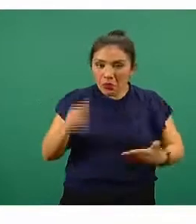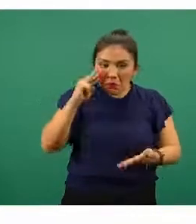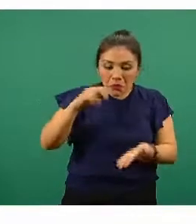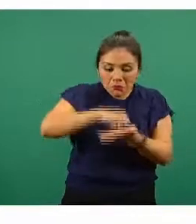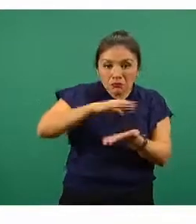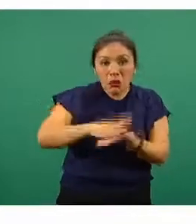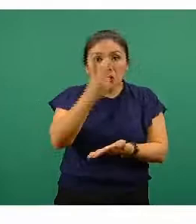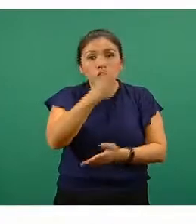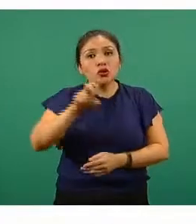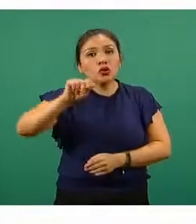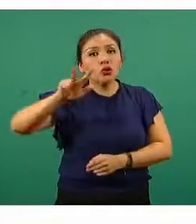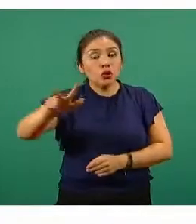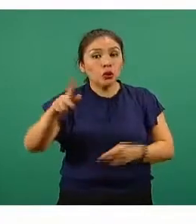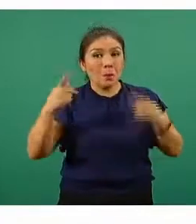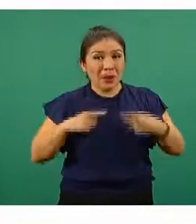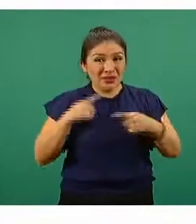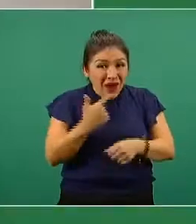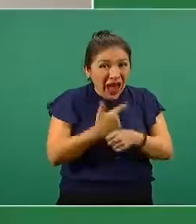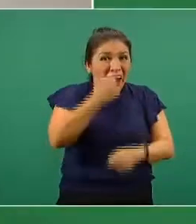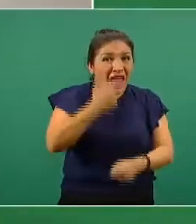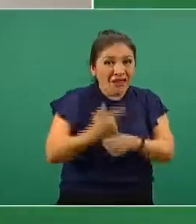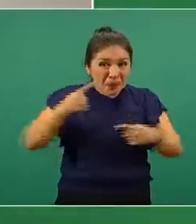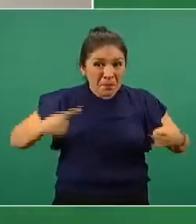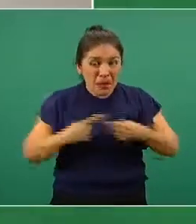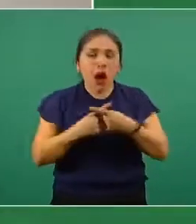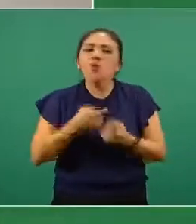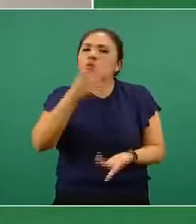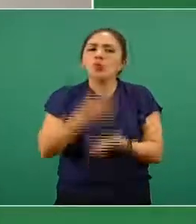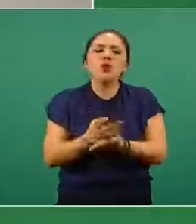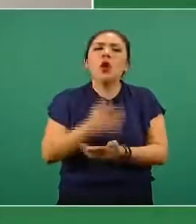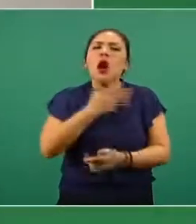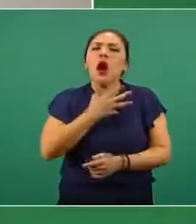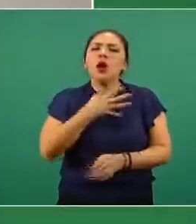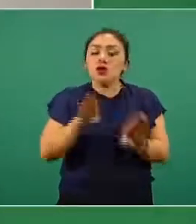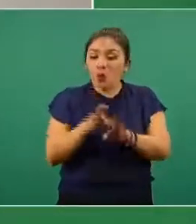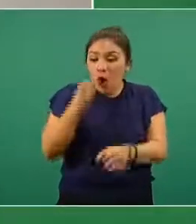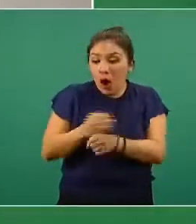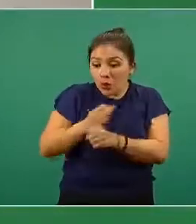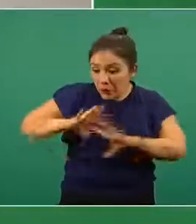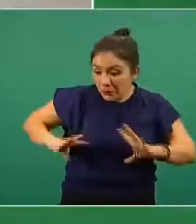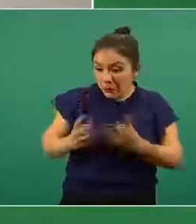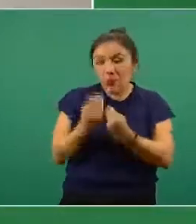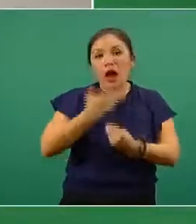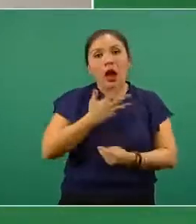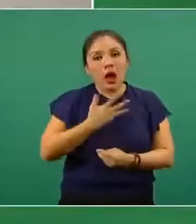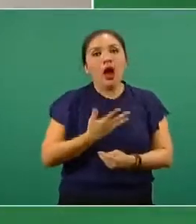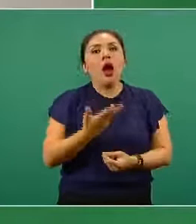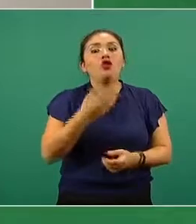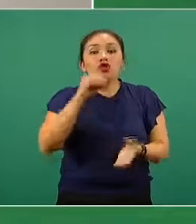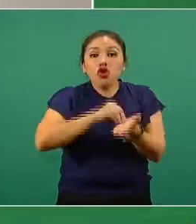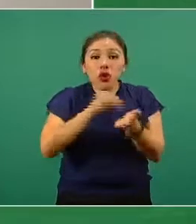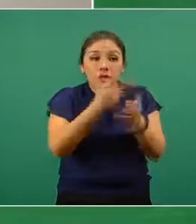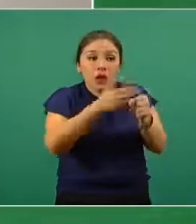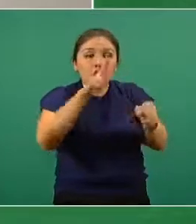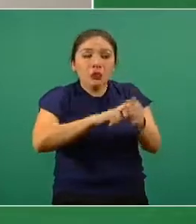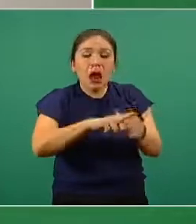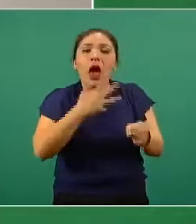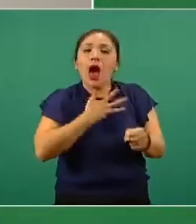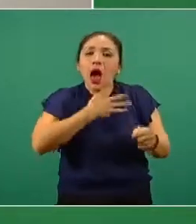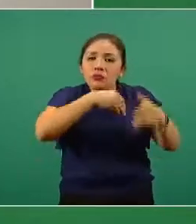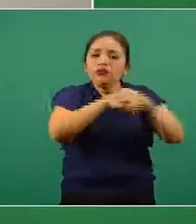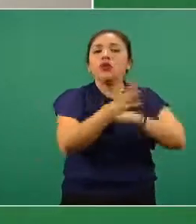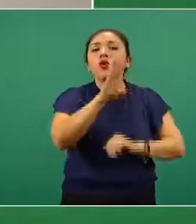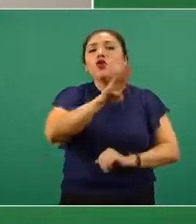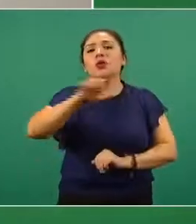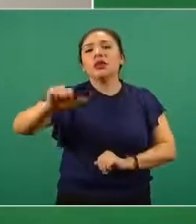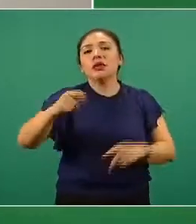estos 288 casos graves, solamente al momento se encuentran aún hospitalizadas 96